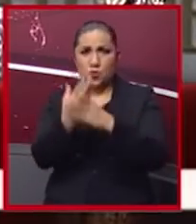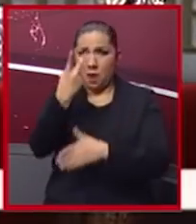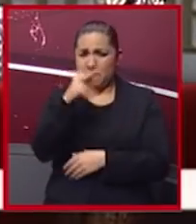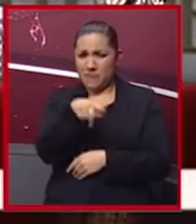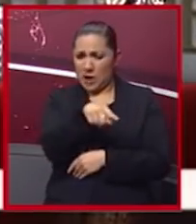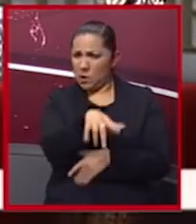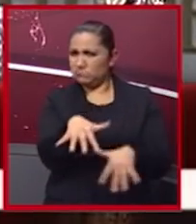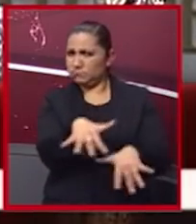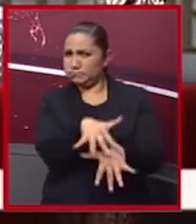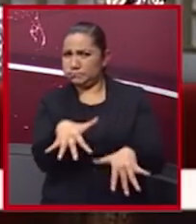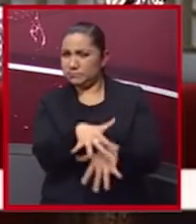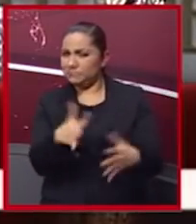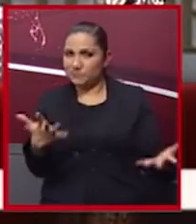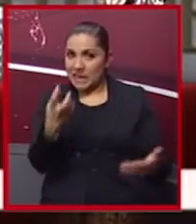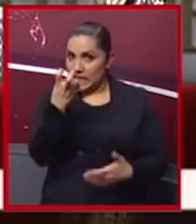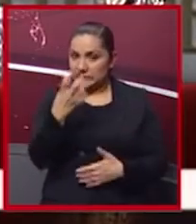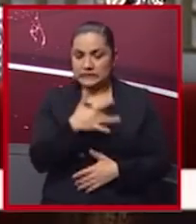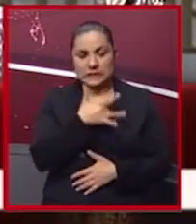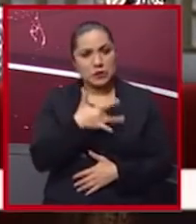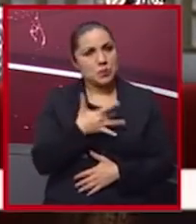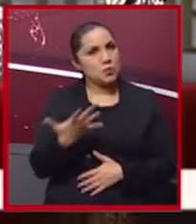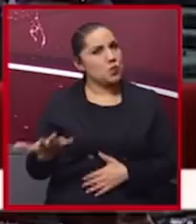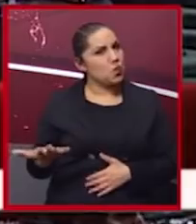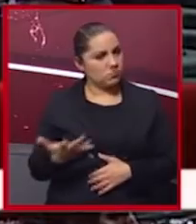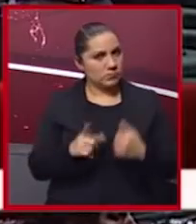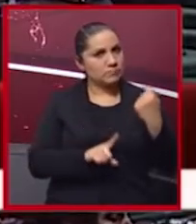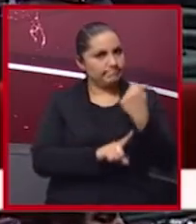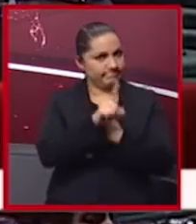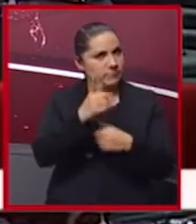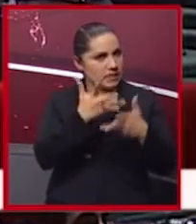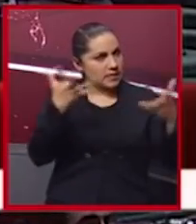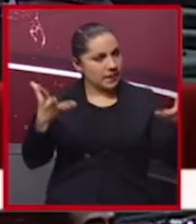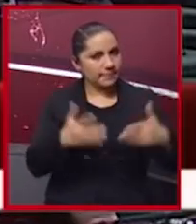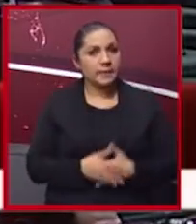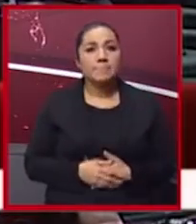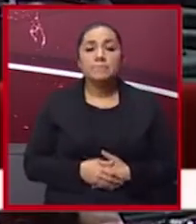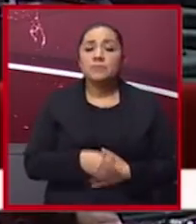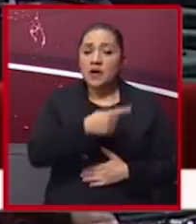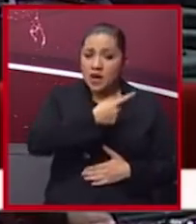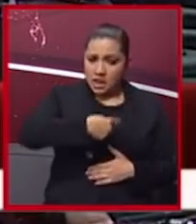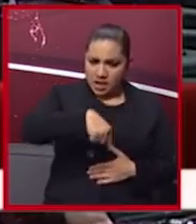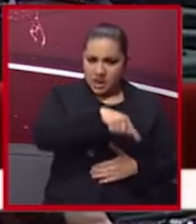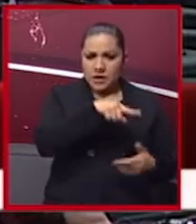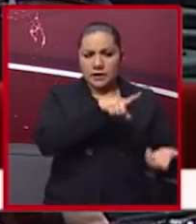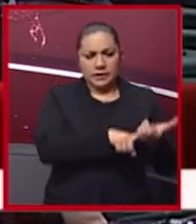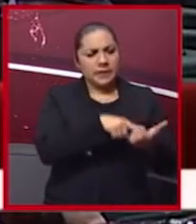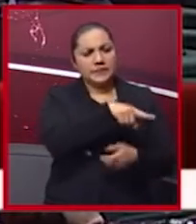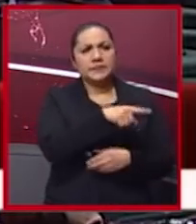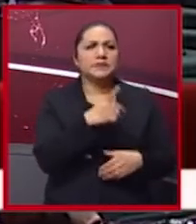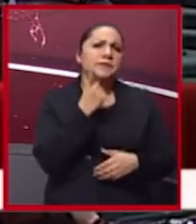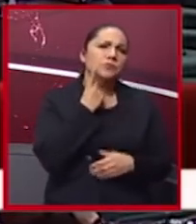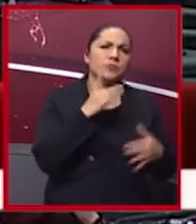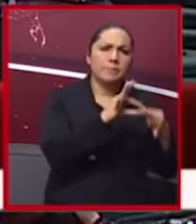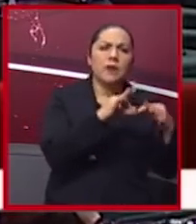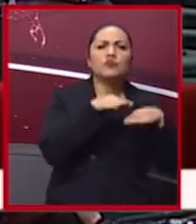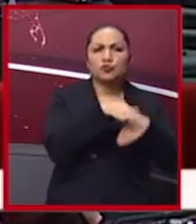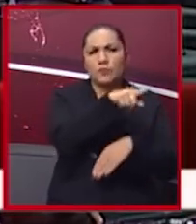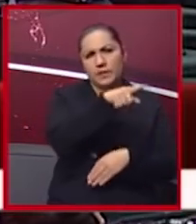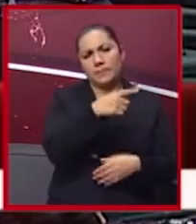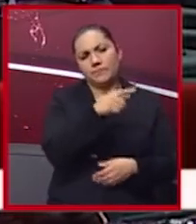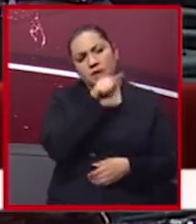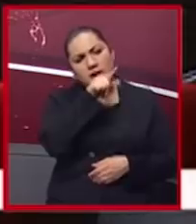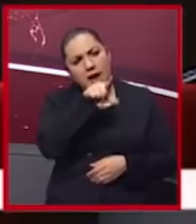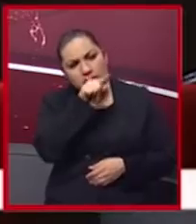Movimiento Ciudadano señaló que el gobernador de Jalisco, Enrique Alfaro, y 125 alcaldes protestaron por la desaparición del ramo 23. Sobre ello